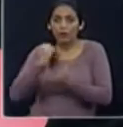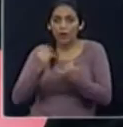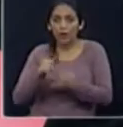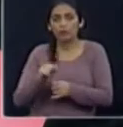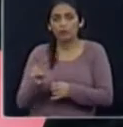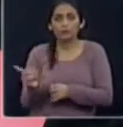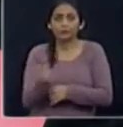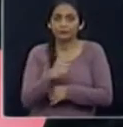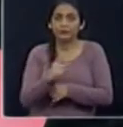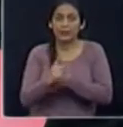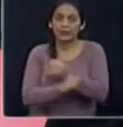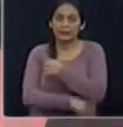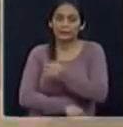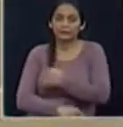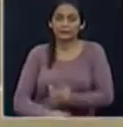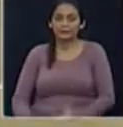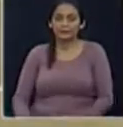indisciplina.